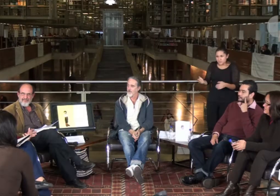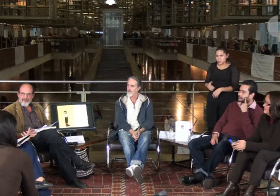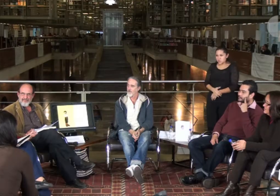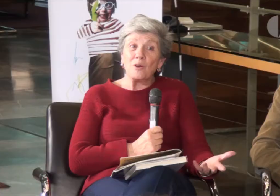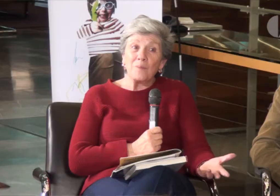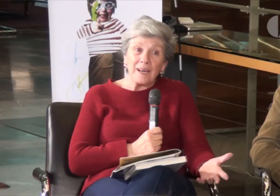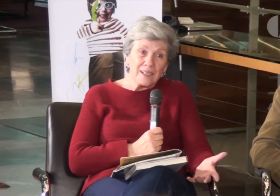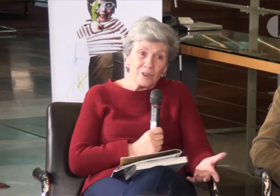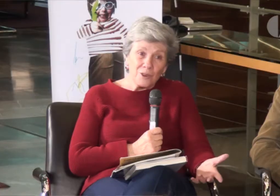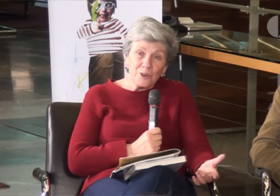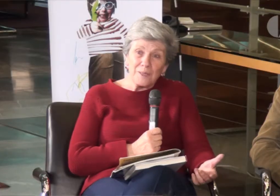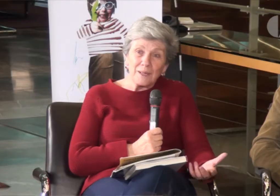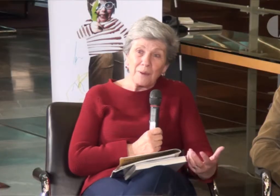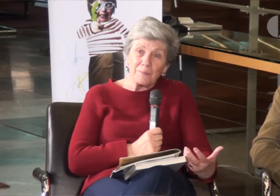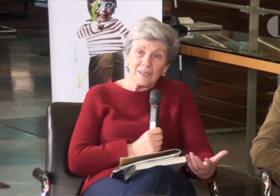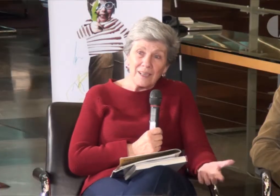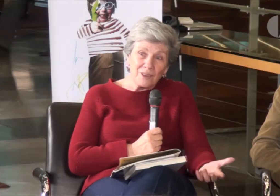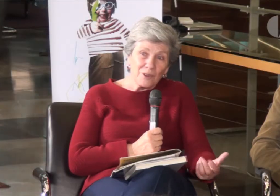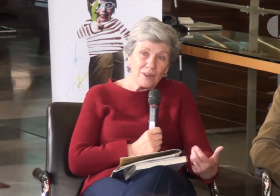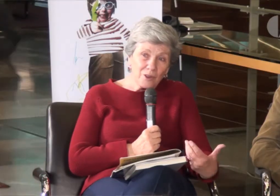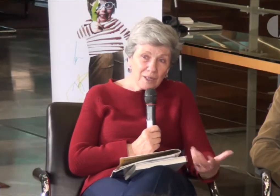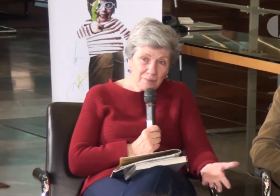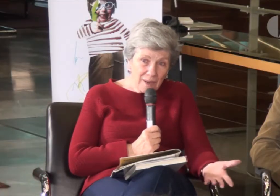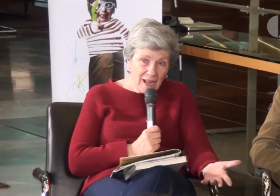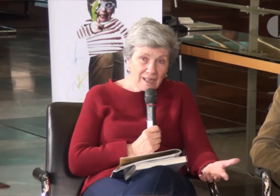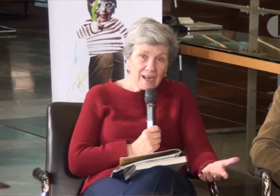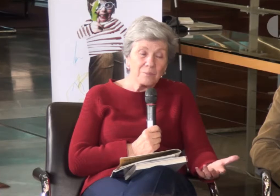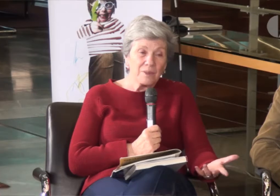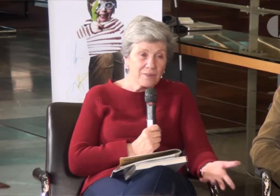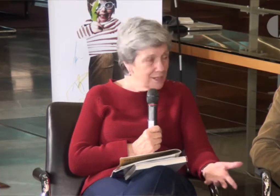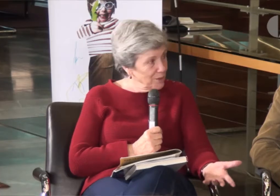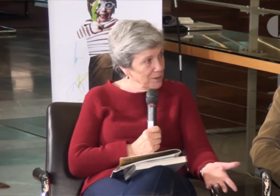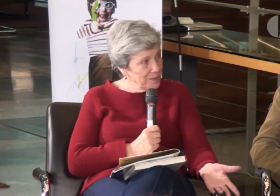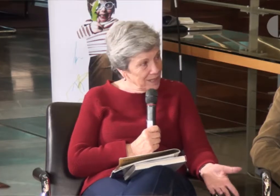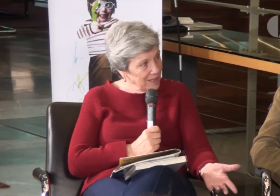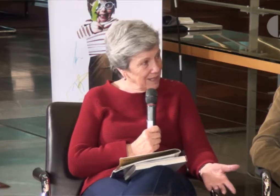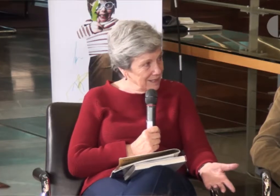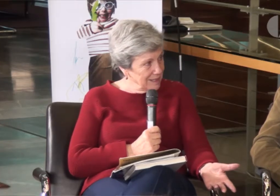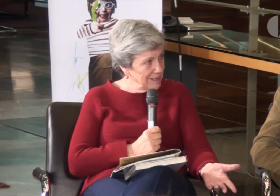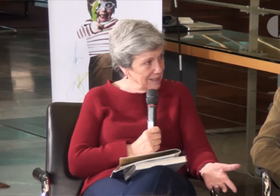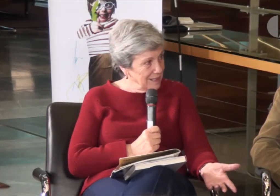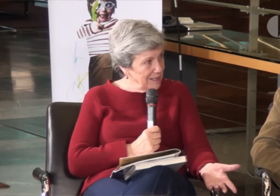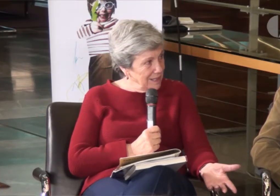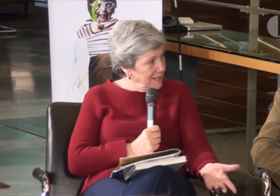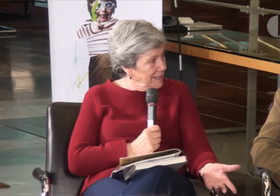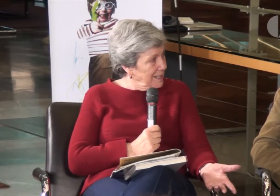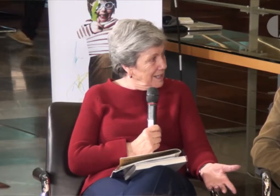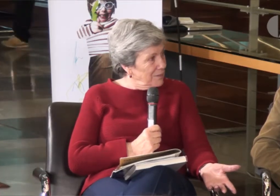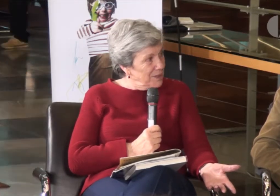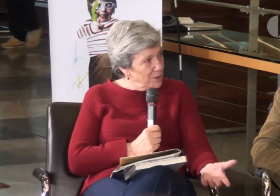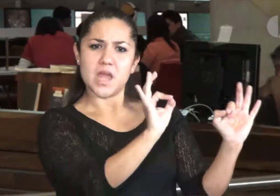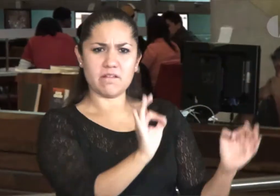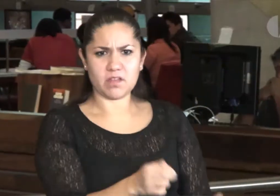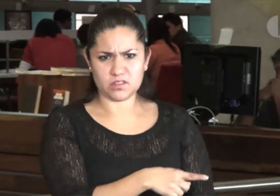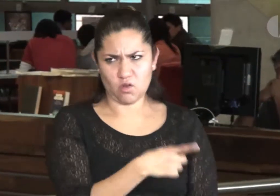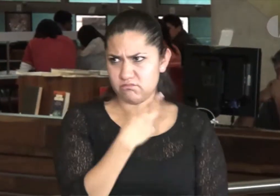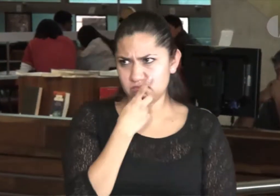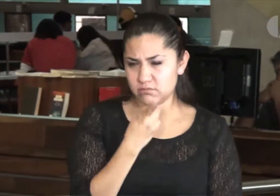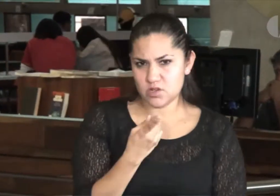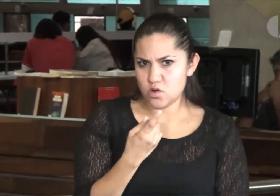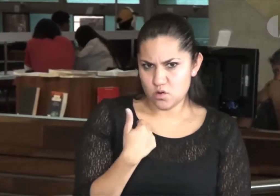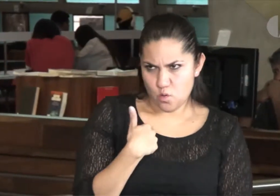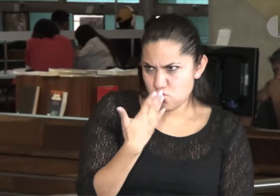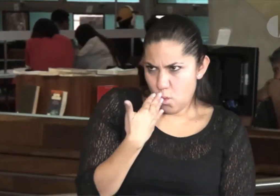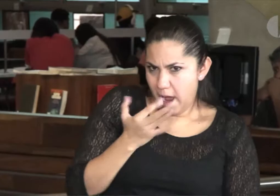que por andar la comparando yo me estaba perdiendo de contemplar la perfección de mi hija me dio mucha vergüenza